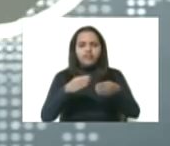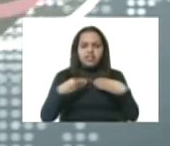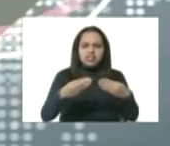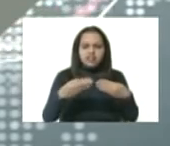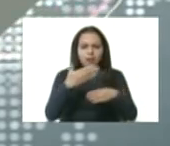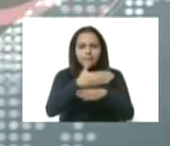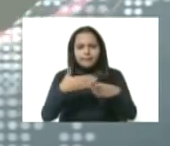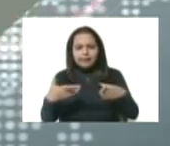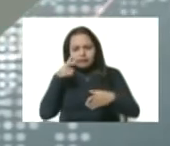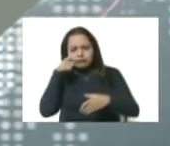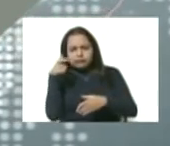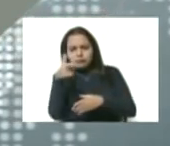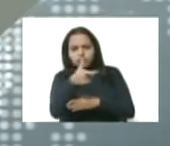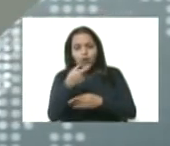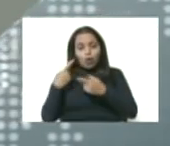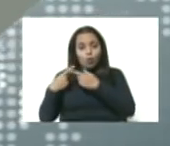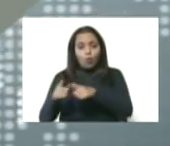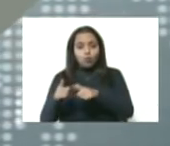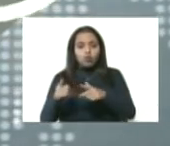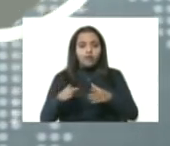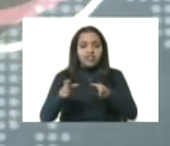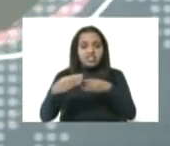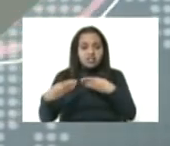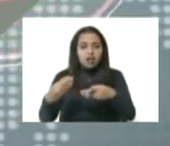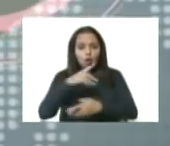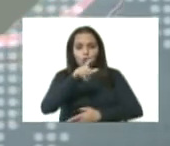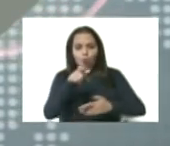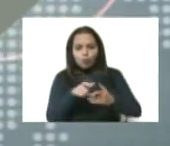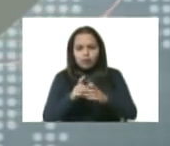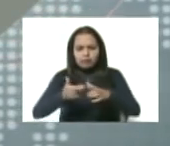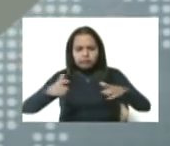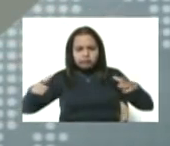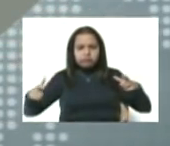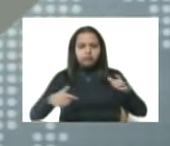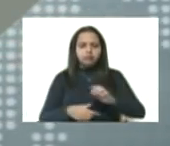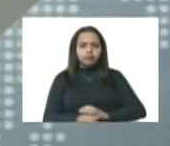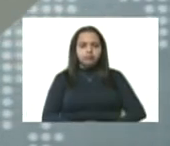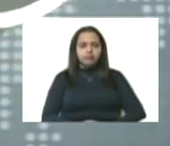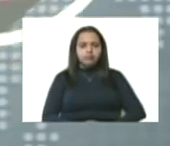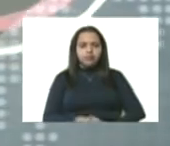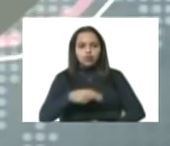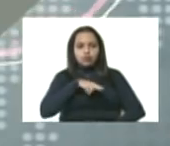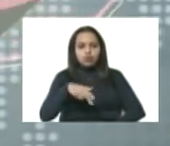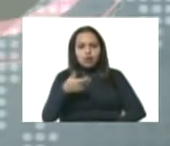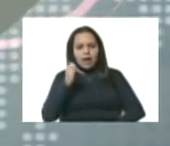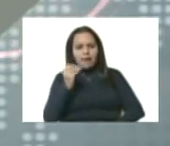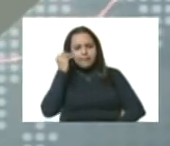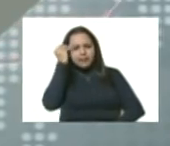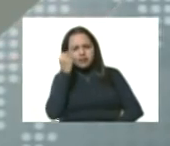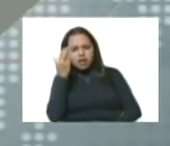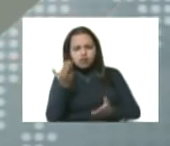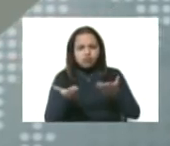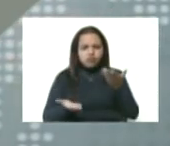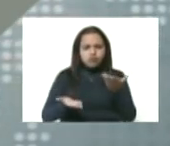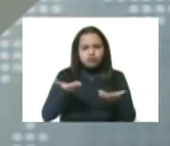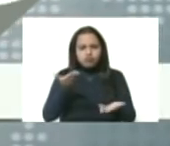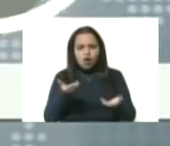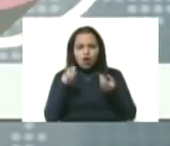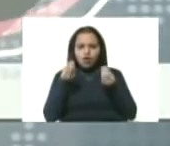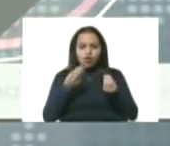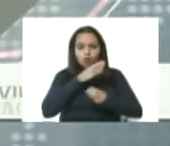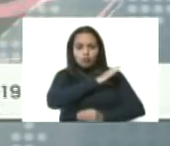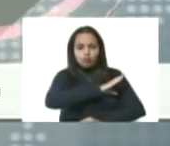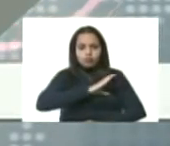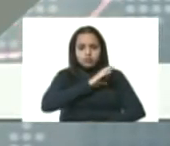flexibilización parcial y en otros casos de flexibilización ampliada. Hemos estado valorando en la Comisión